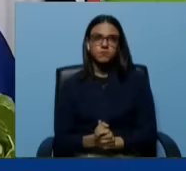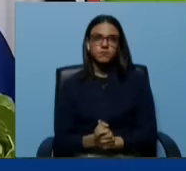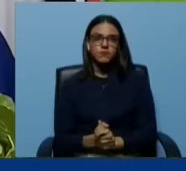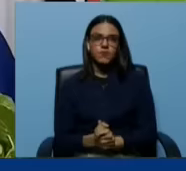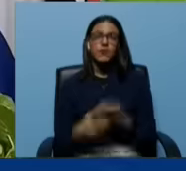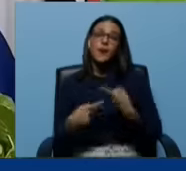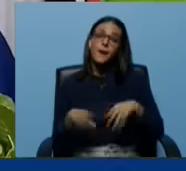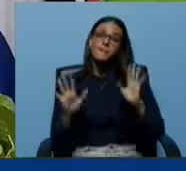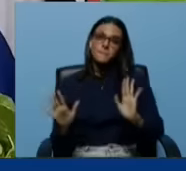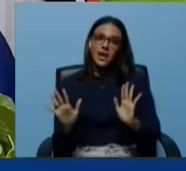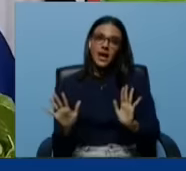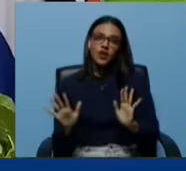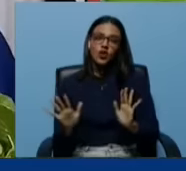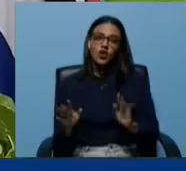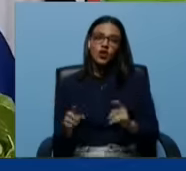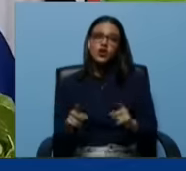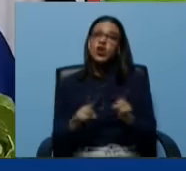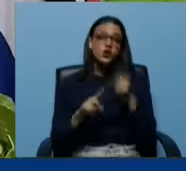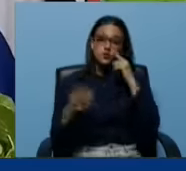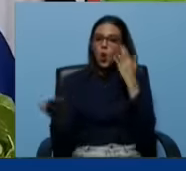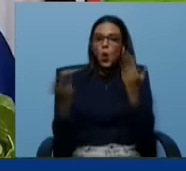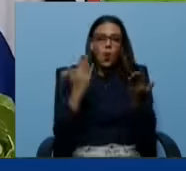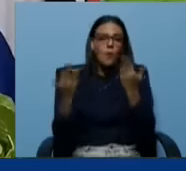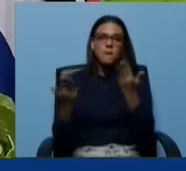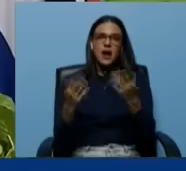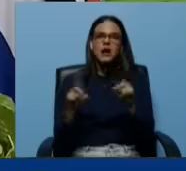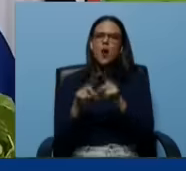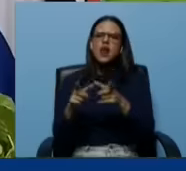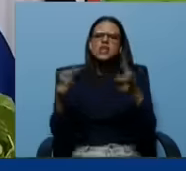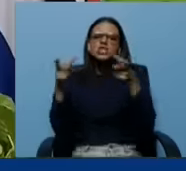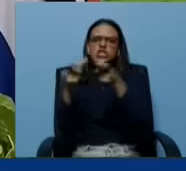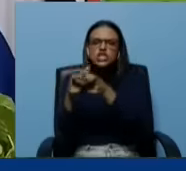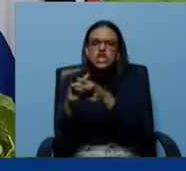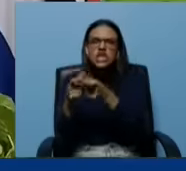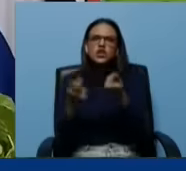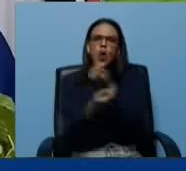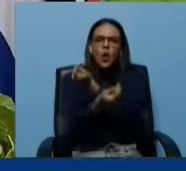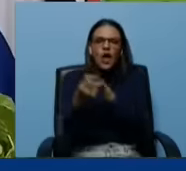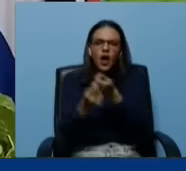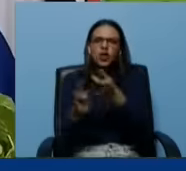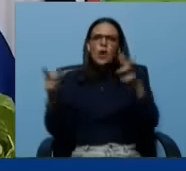pero lógicamente un país con pequeño, una economía